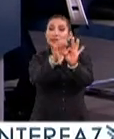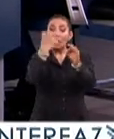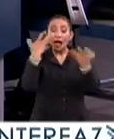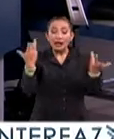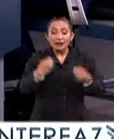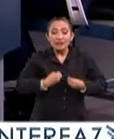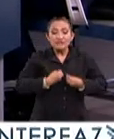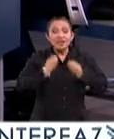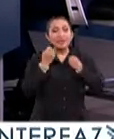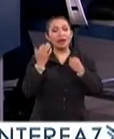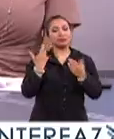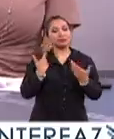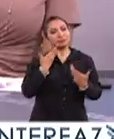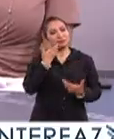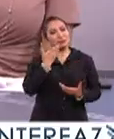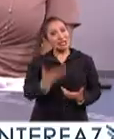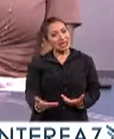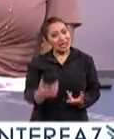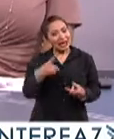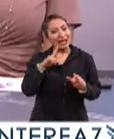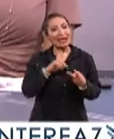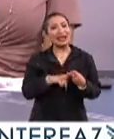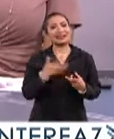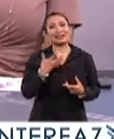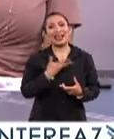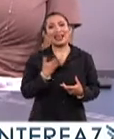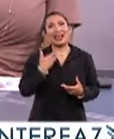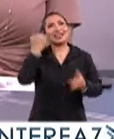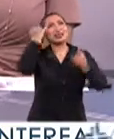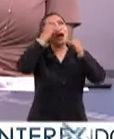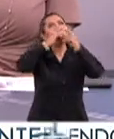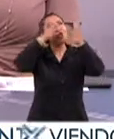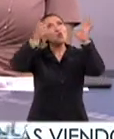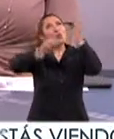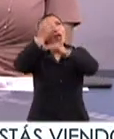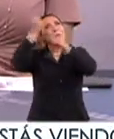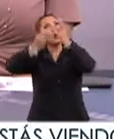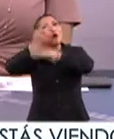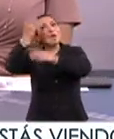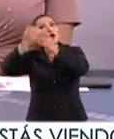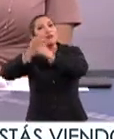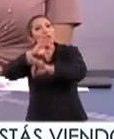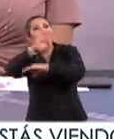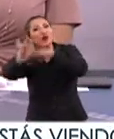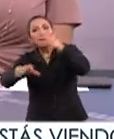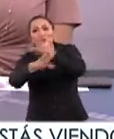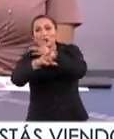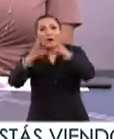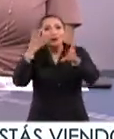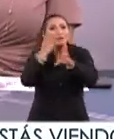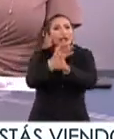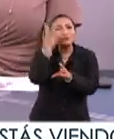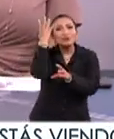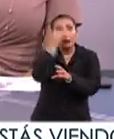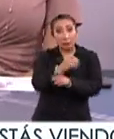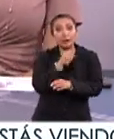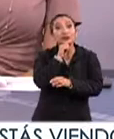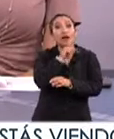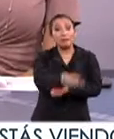que nuestra vida sea próspera, que tengamos ideas que florezcan, que tengamos todo este tipo de cosas que